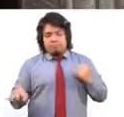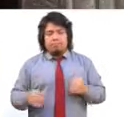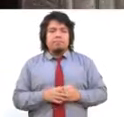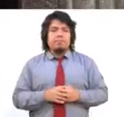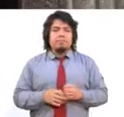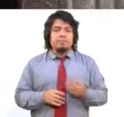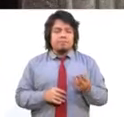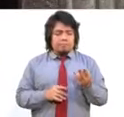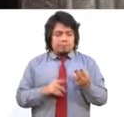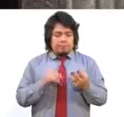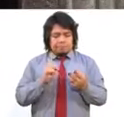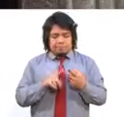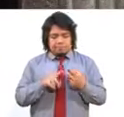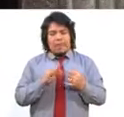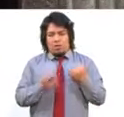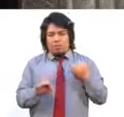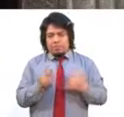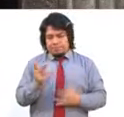escuchar